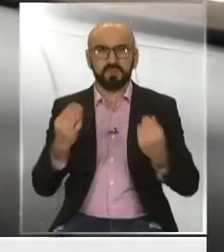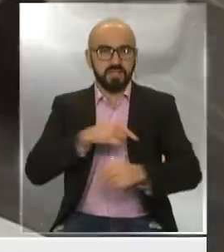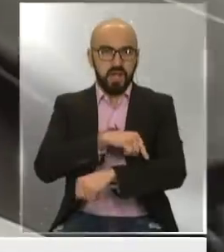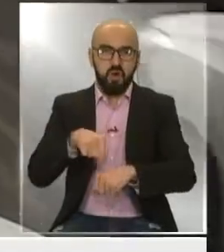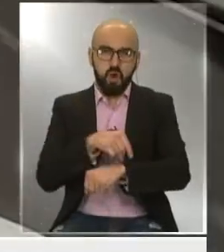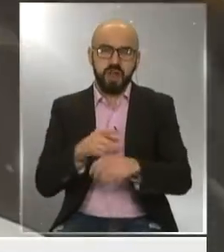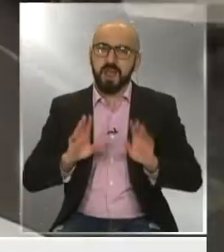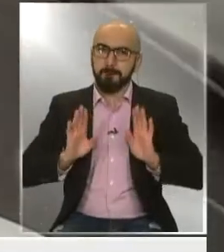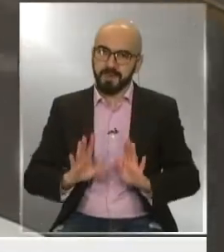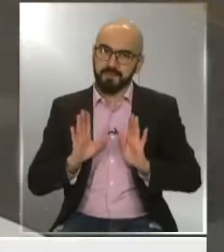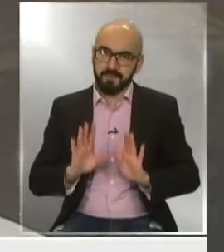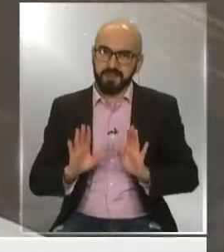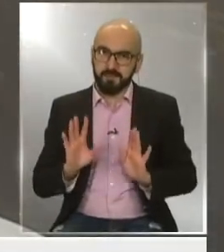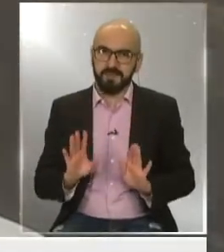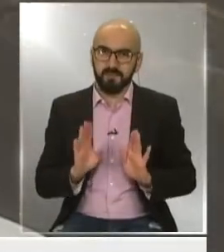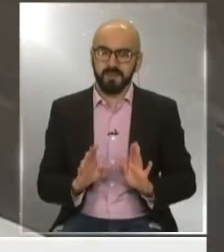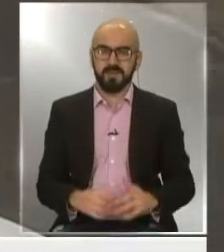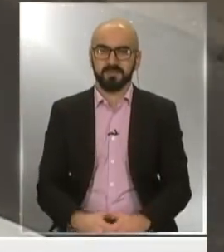cama.